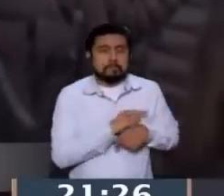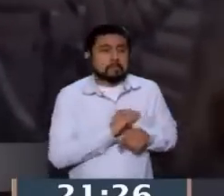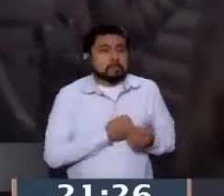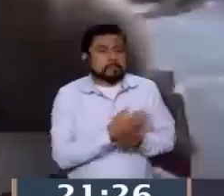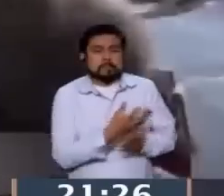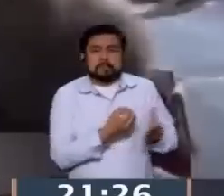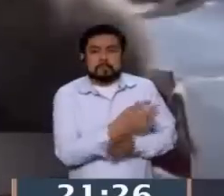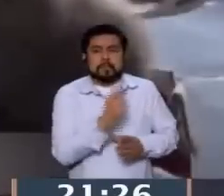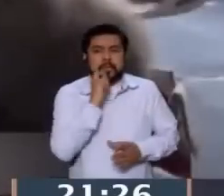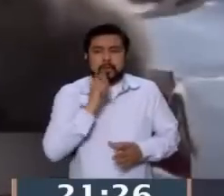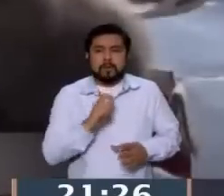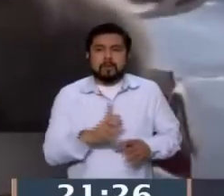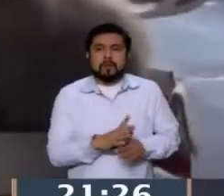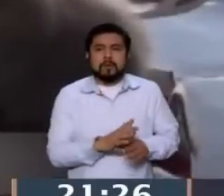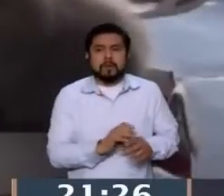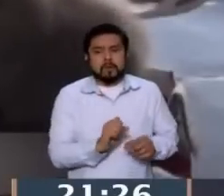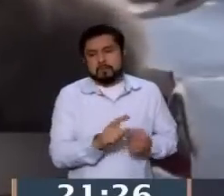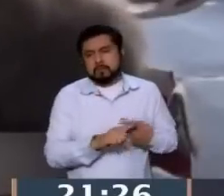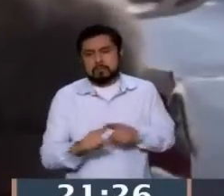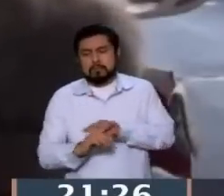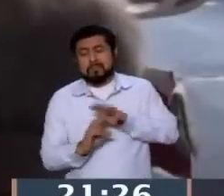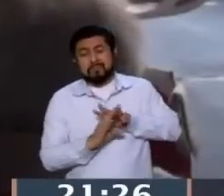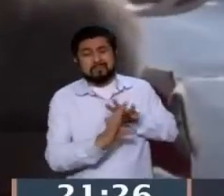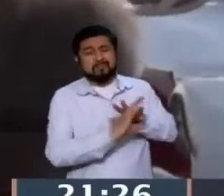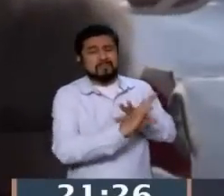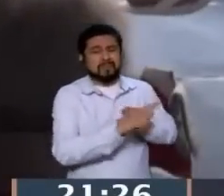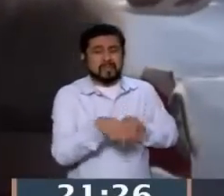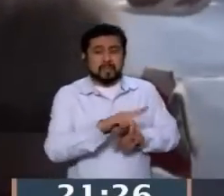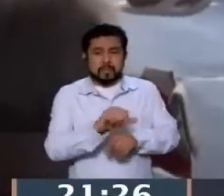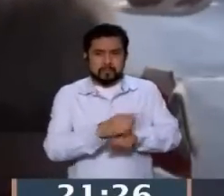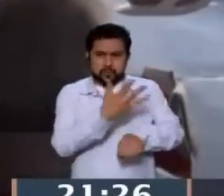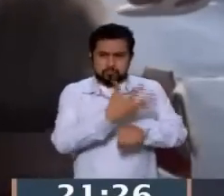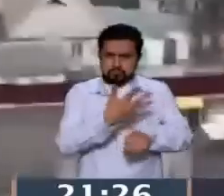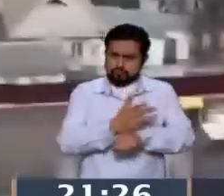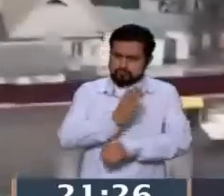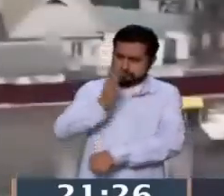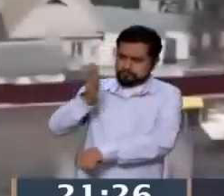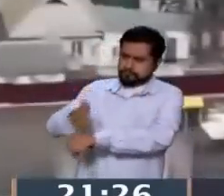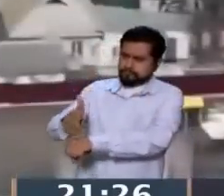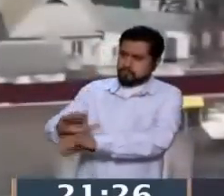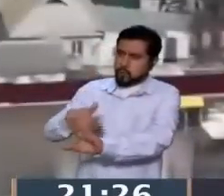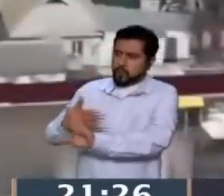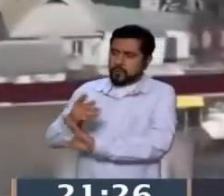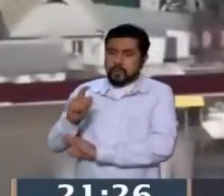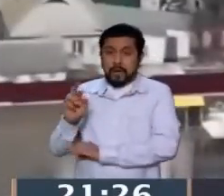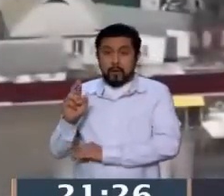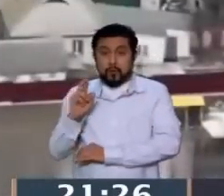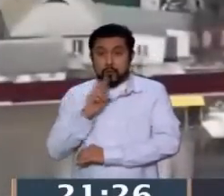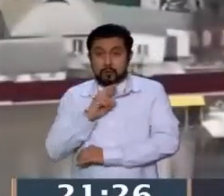consecuencia la implementación de las primeras sanciones económicas de Estados Unidos a Rusia